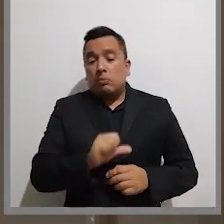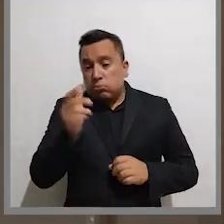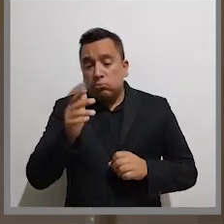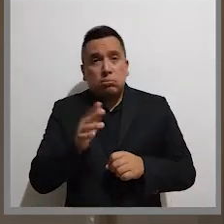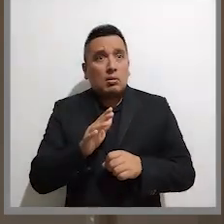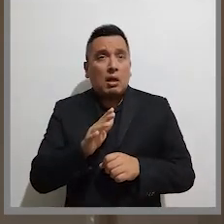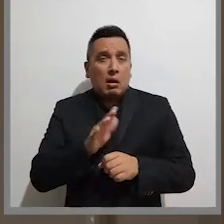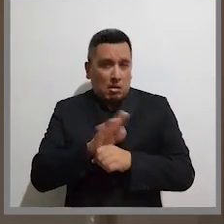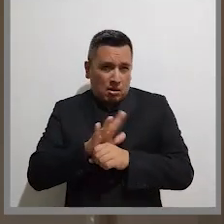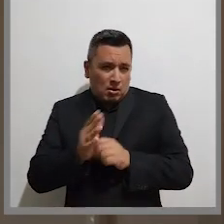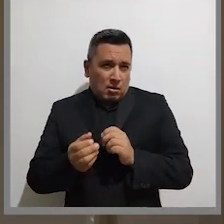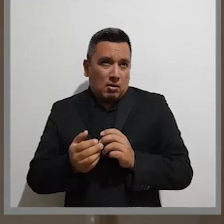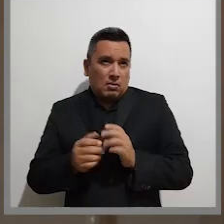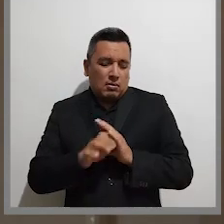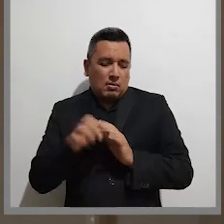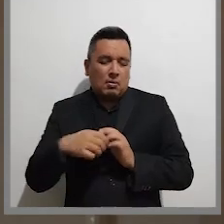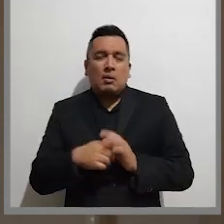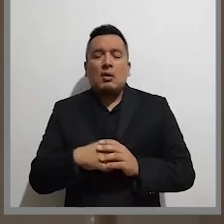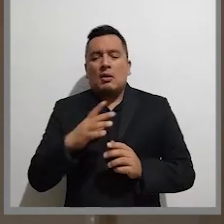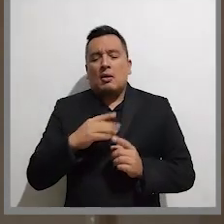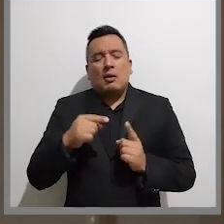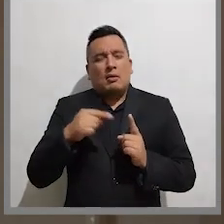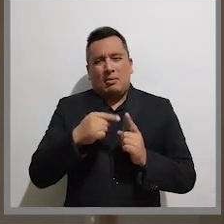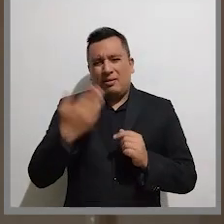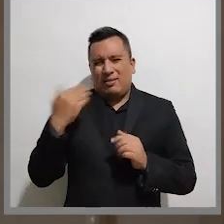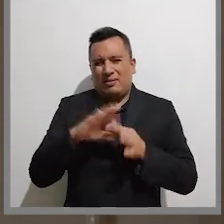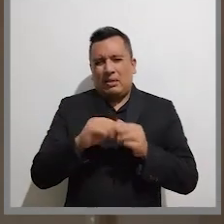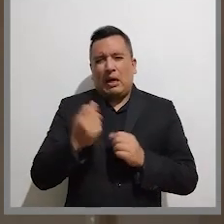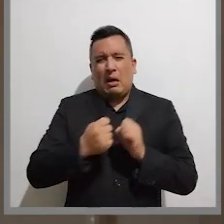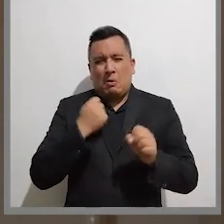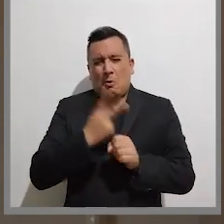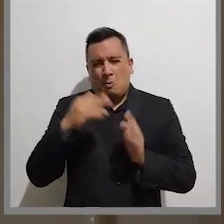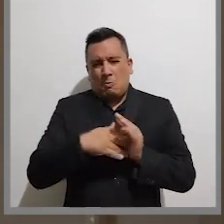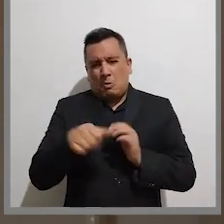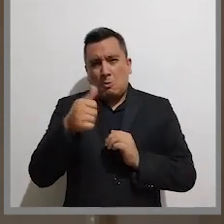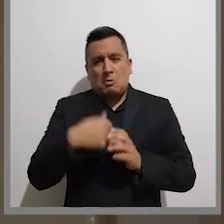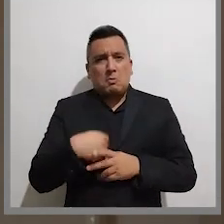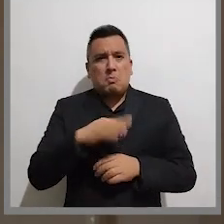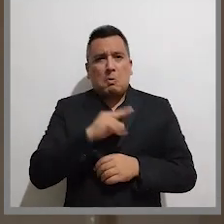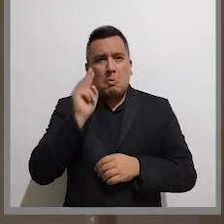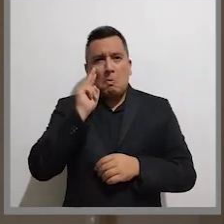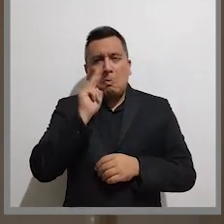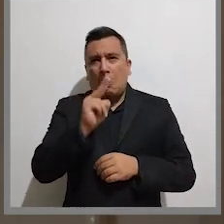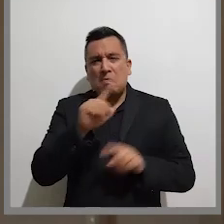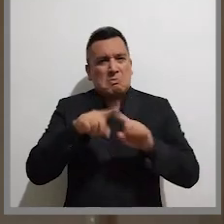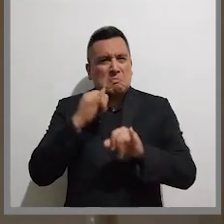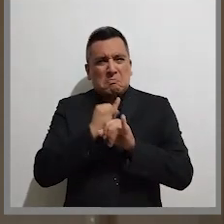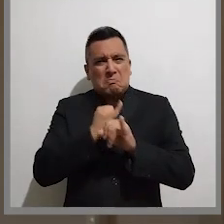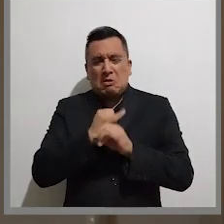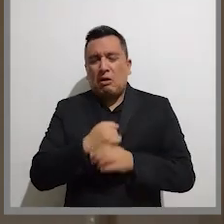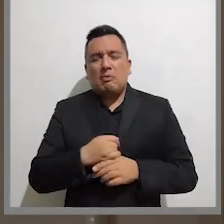tenemos otras series más actuales, Las sufragistas, si no me equivoco, es del año 2011. Yo creo que esa película la podemos encontrar en casi todas